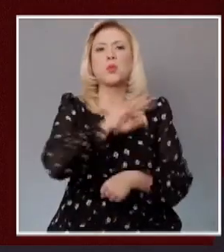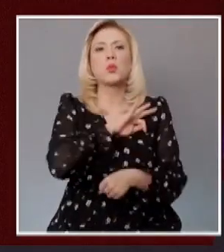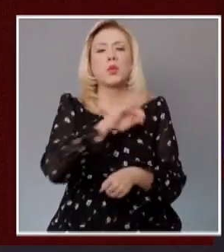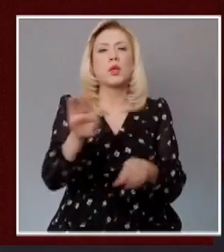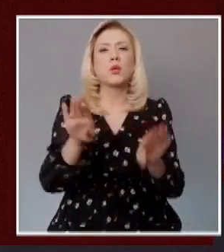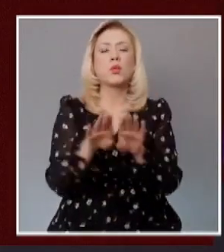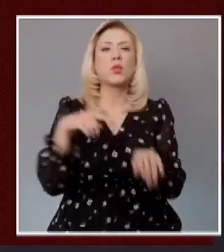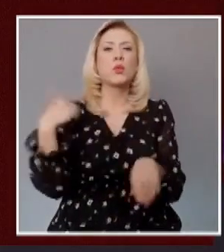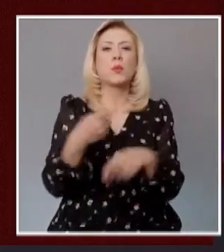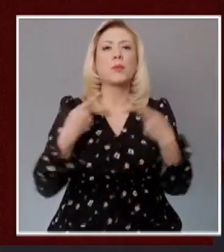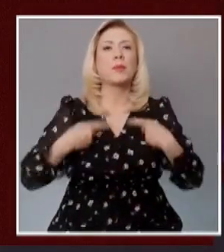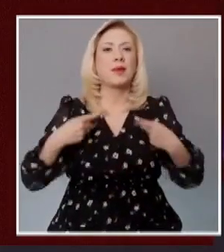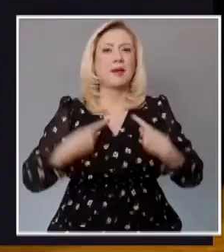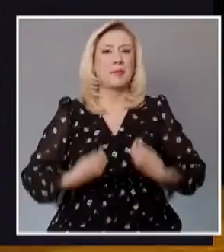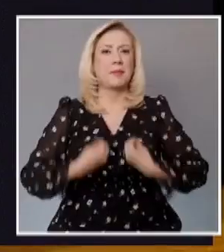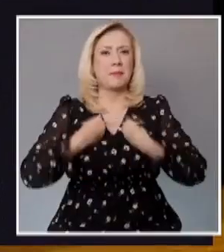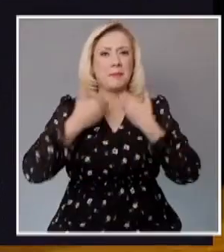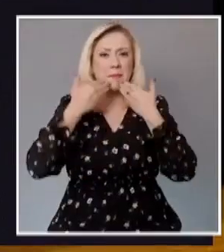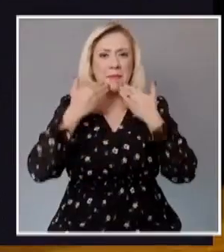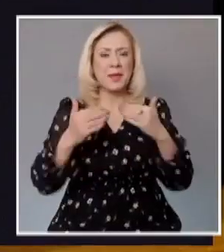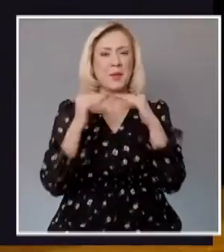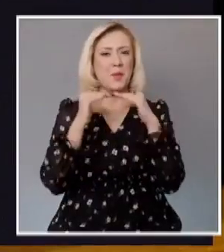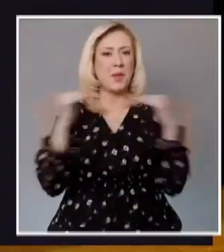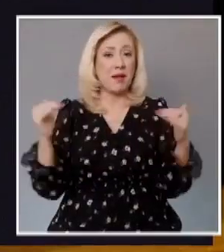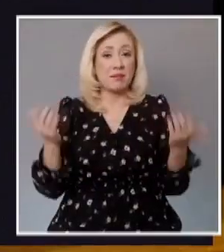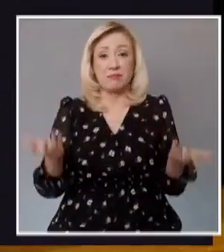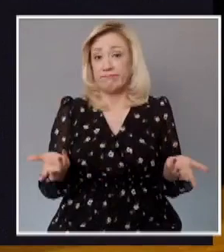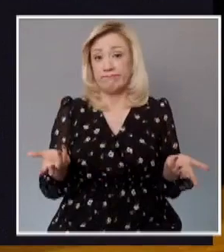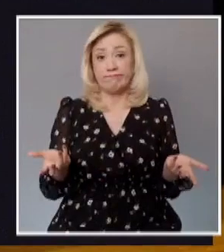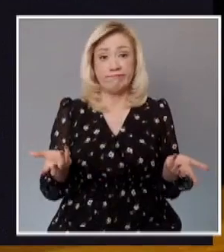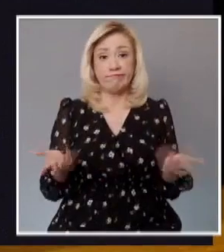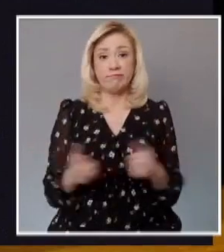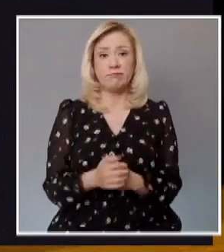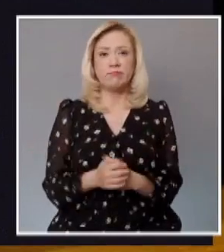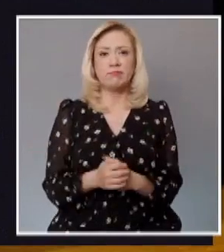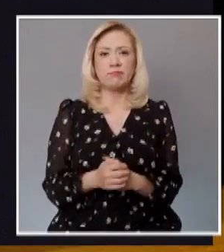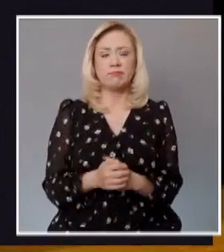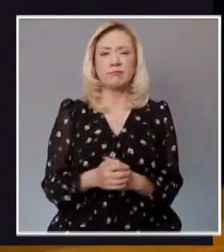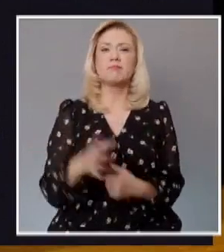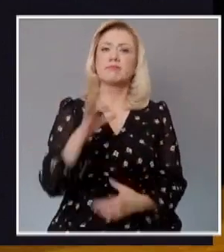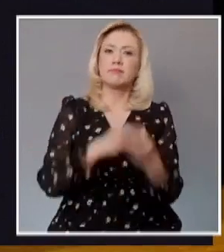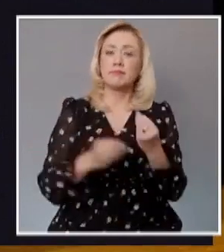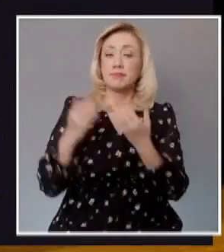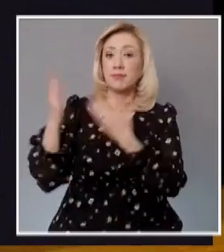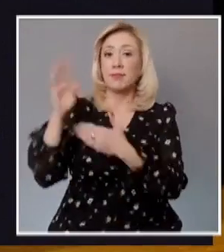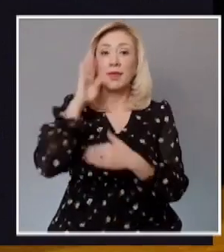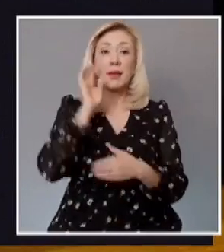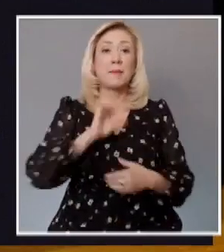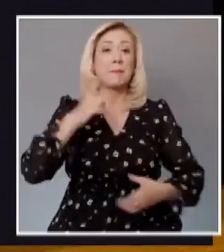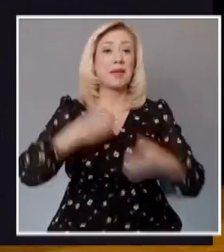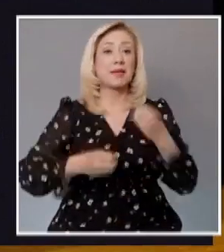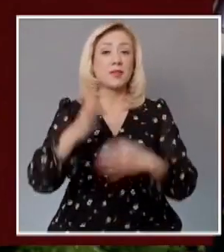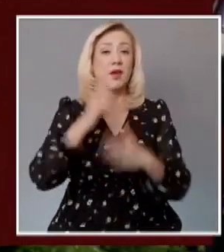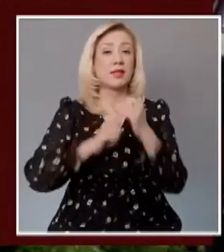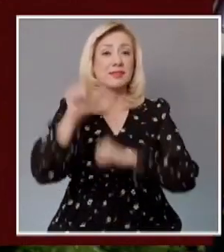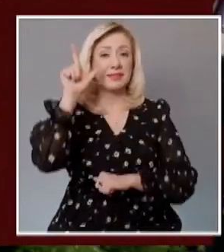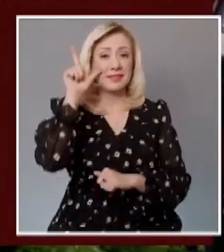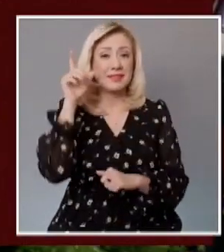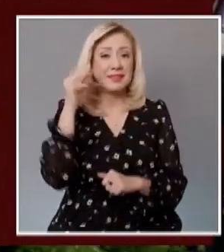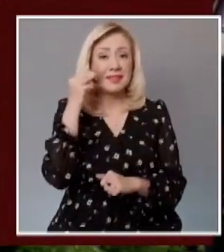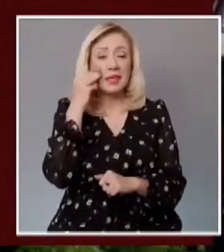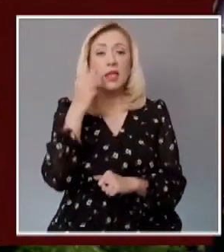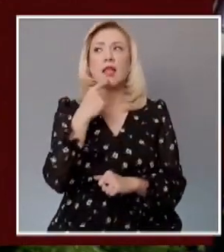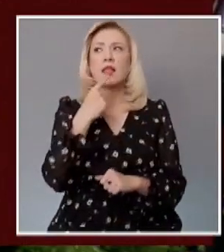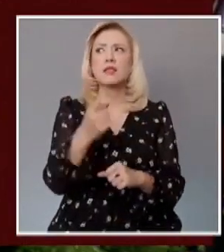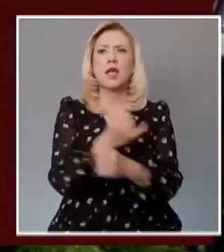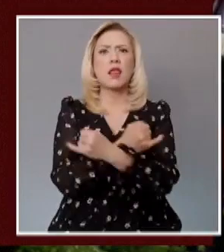vivamos en condiciones de igualdad. Por su parte, el ministro Luis María Aguilar aseguró que la independencia judicial es la